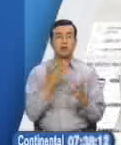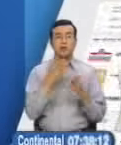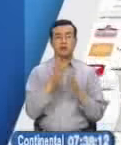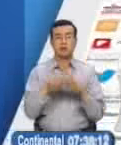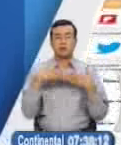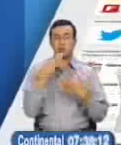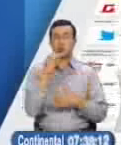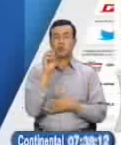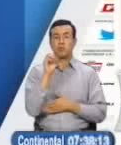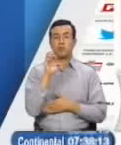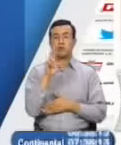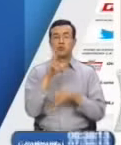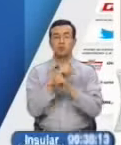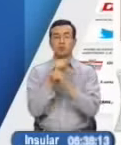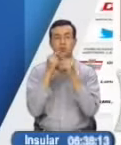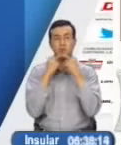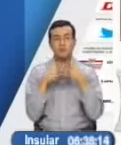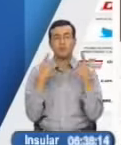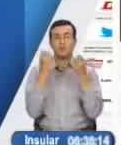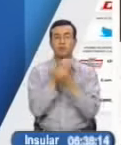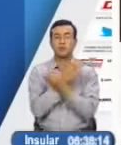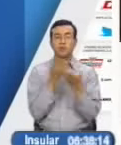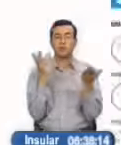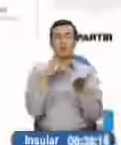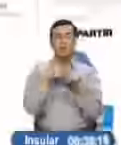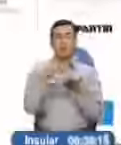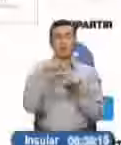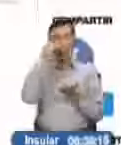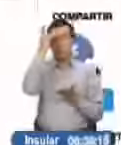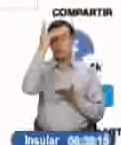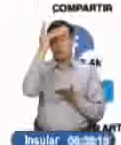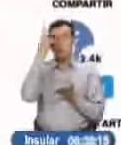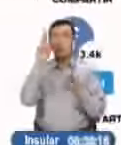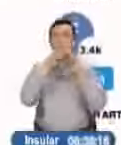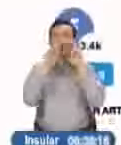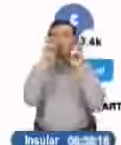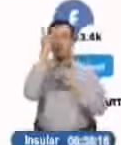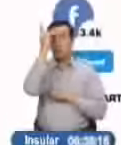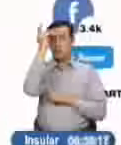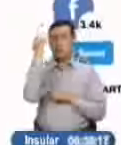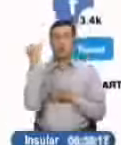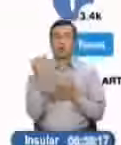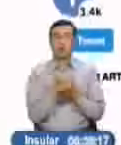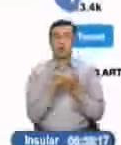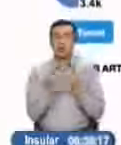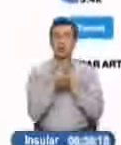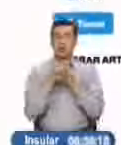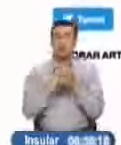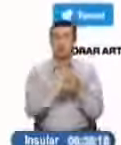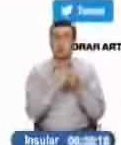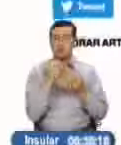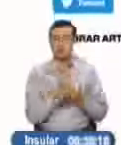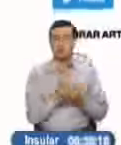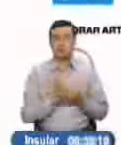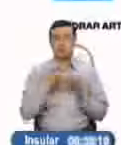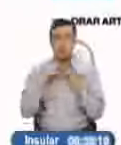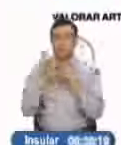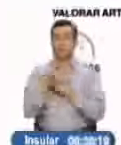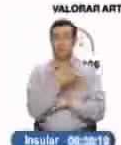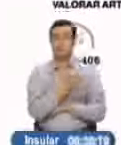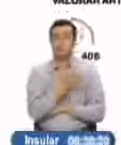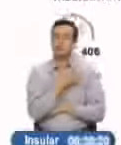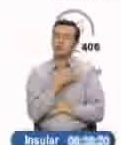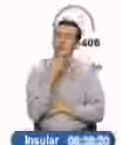El Comercio, en su cuenta de Twitter, publicó la información del pago a proveedores con parte del dinero recaudado a través de la ley solidaria, logrando que la